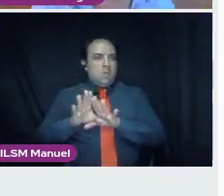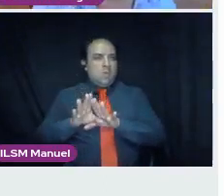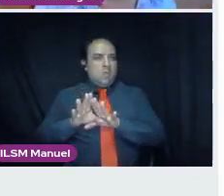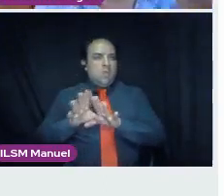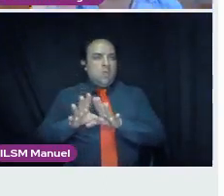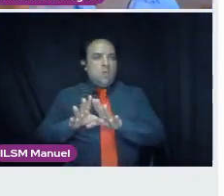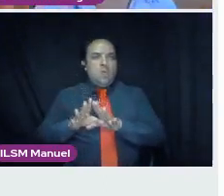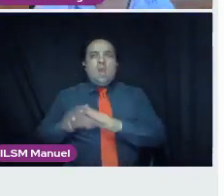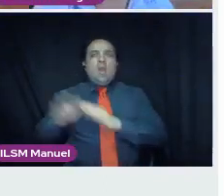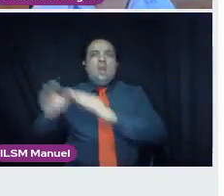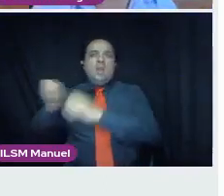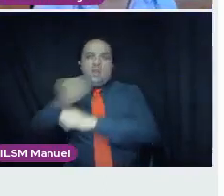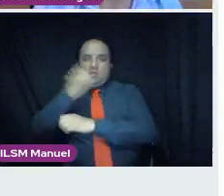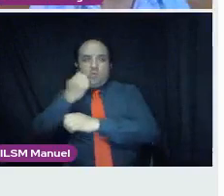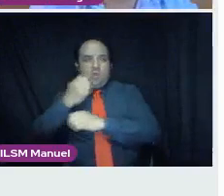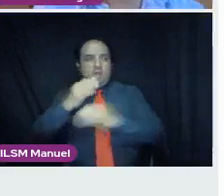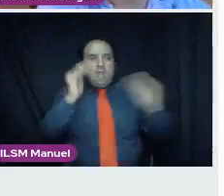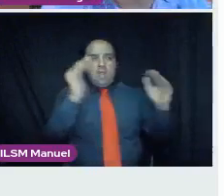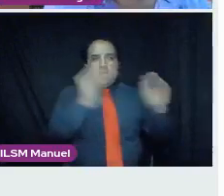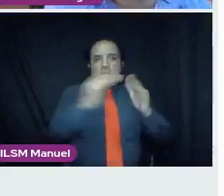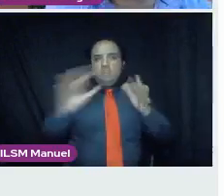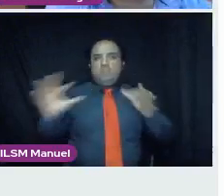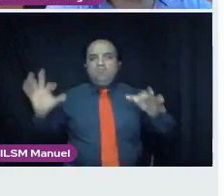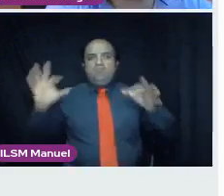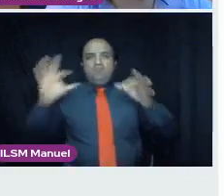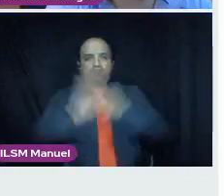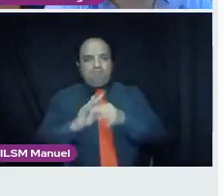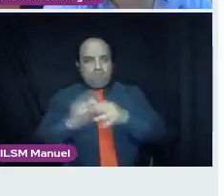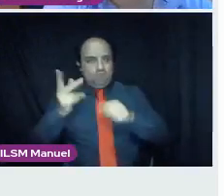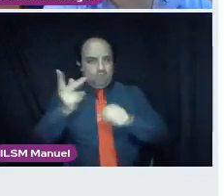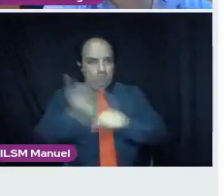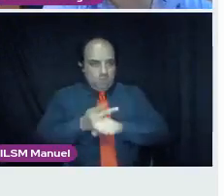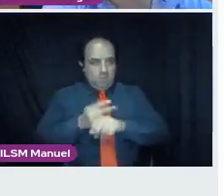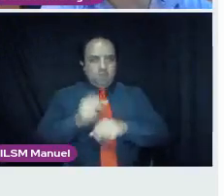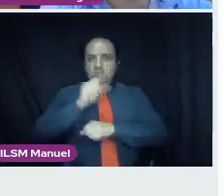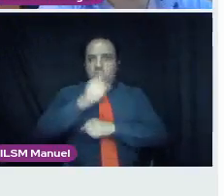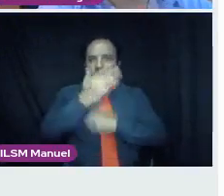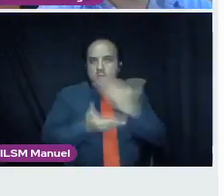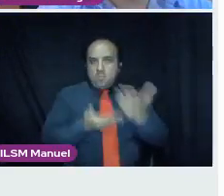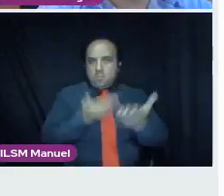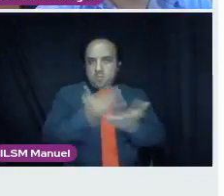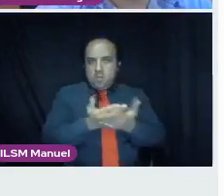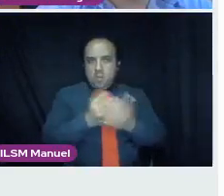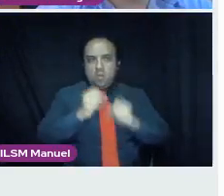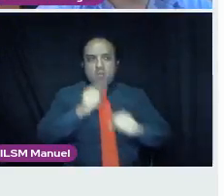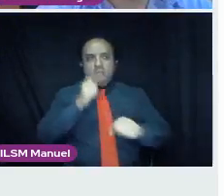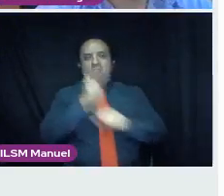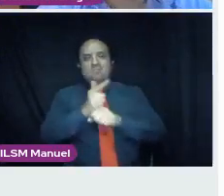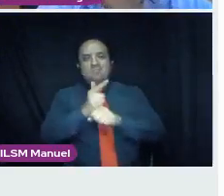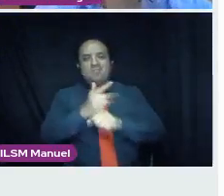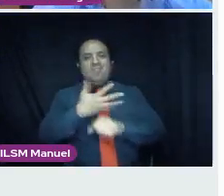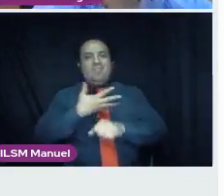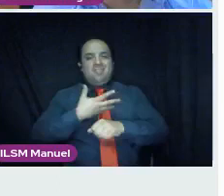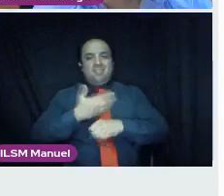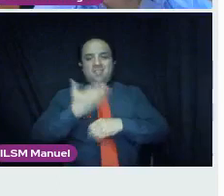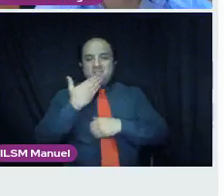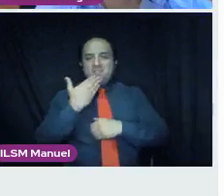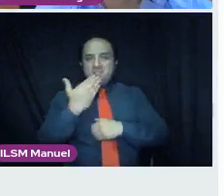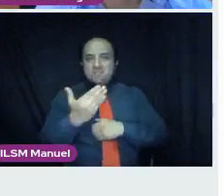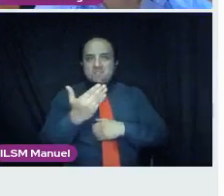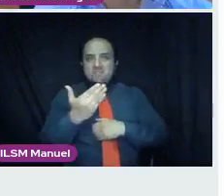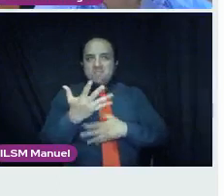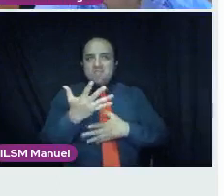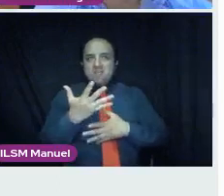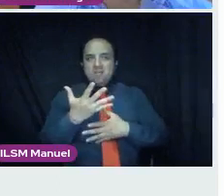casa. Además, también se propone, o se ha visto que tiene buenos resultados,